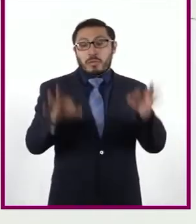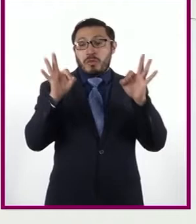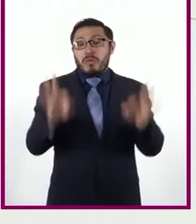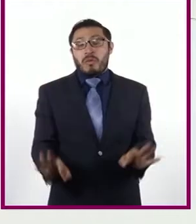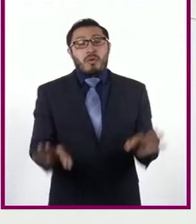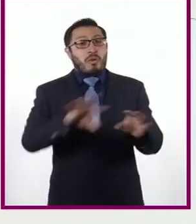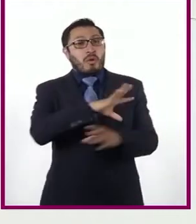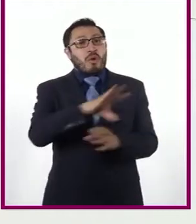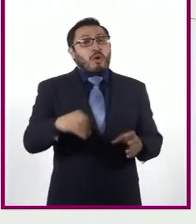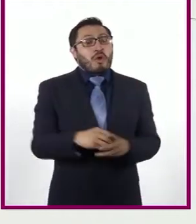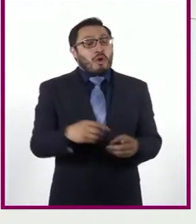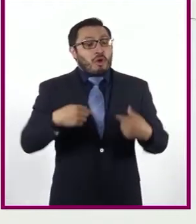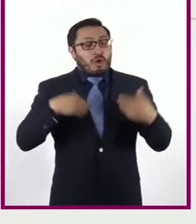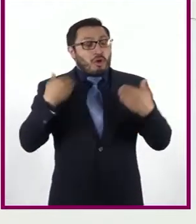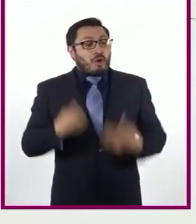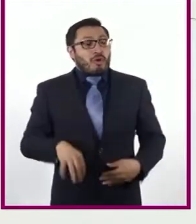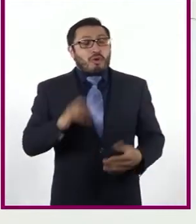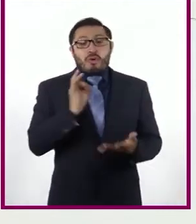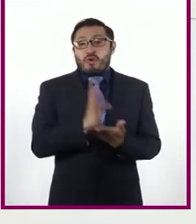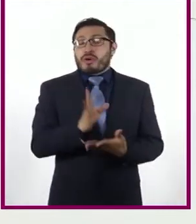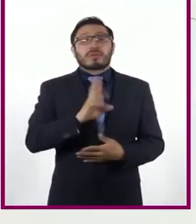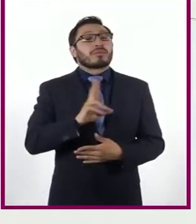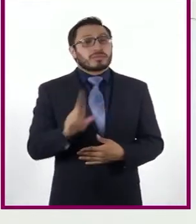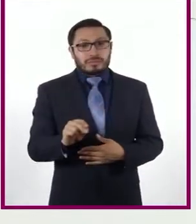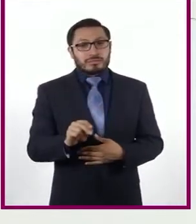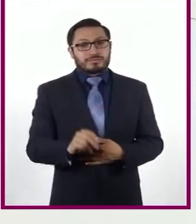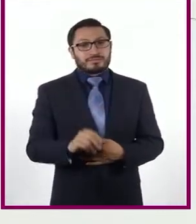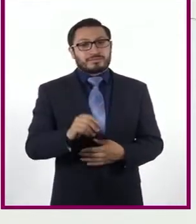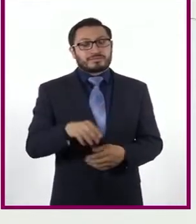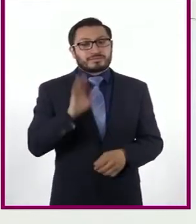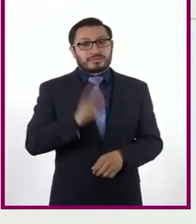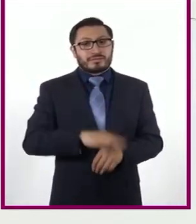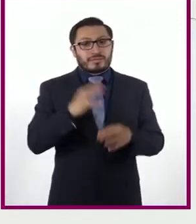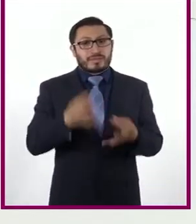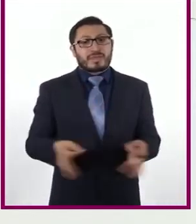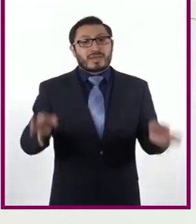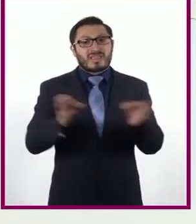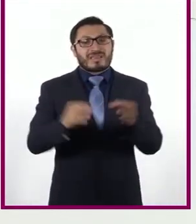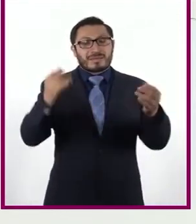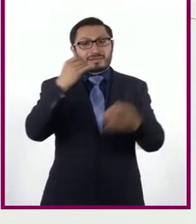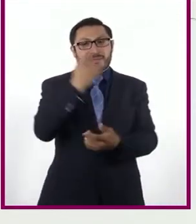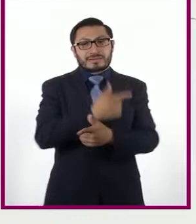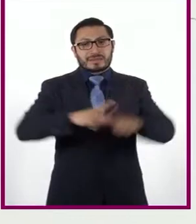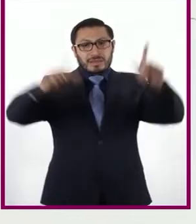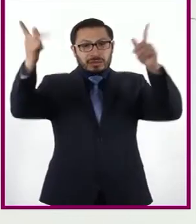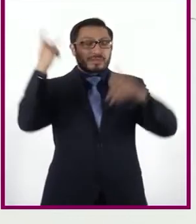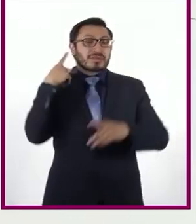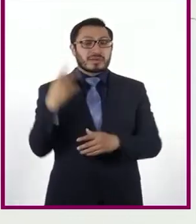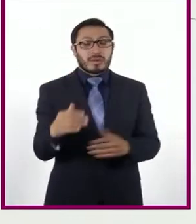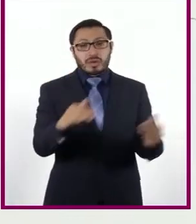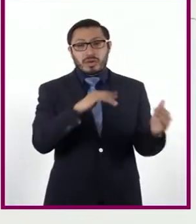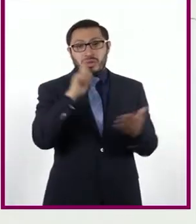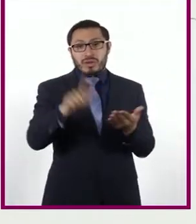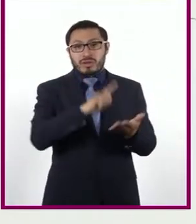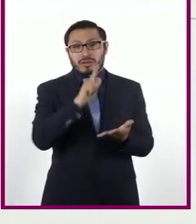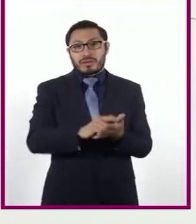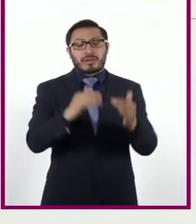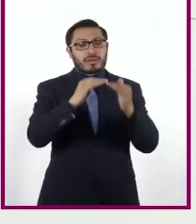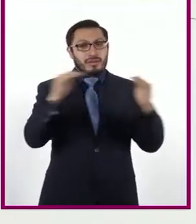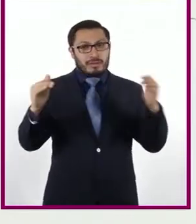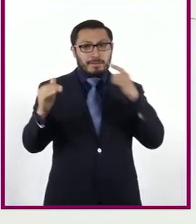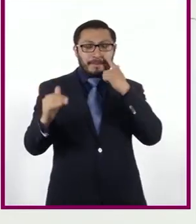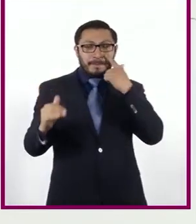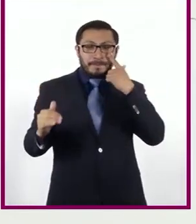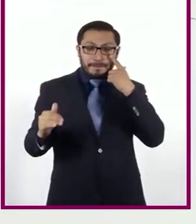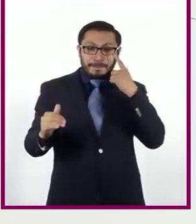absoluto. Los principios fundamentales del liberalismo político fue la igualdad ante la ley,